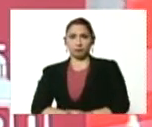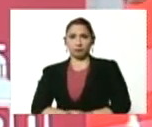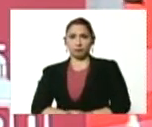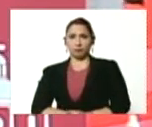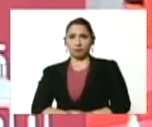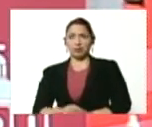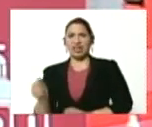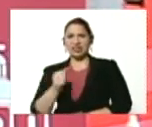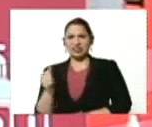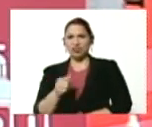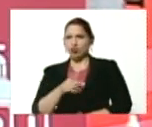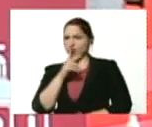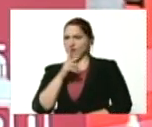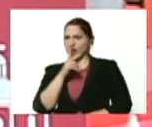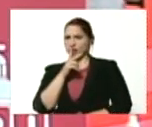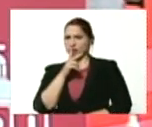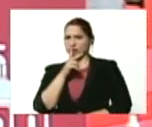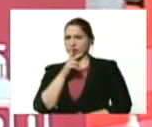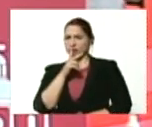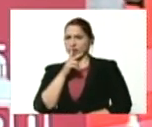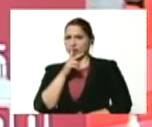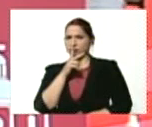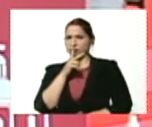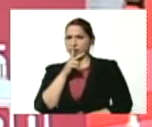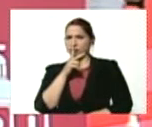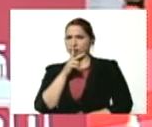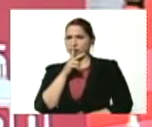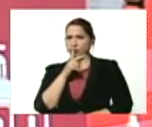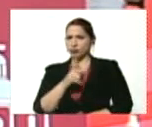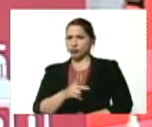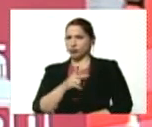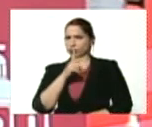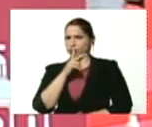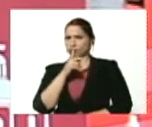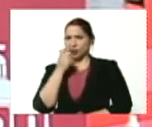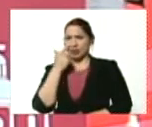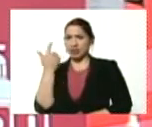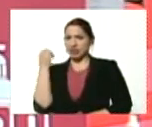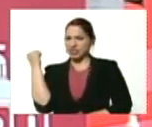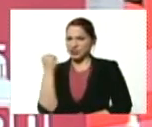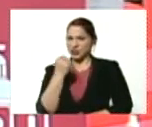así de salvajes, así de pusilánimes y así de asesinos.